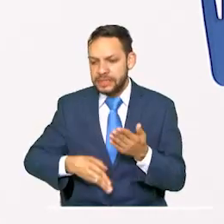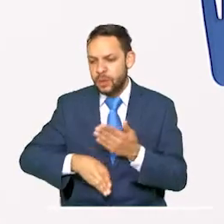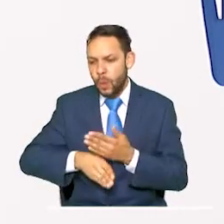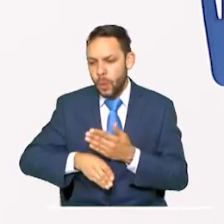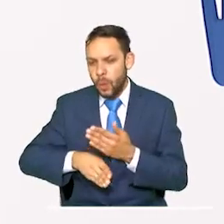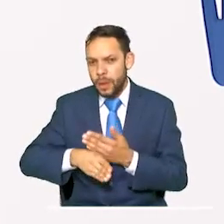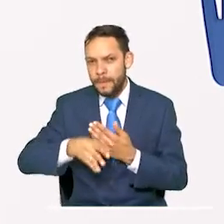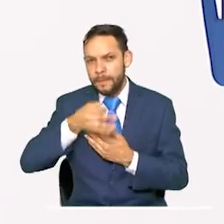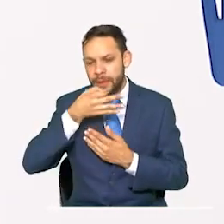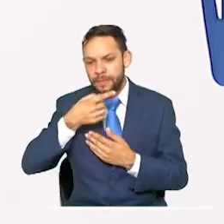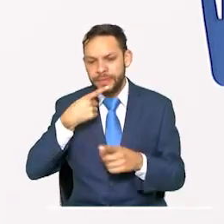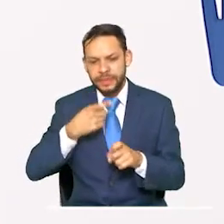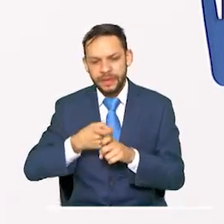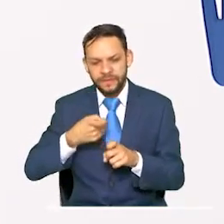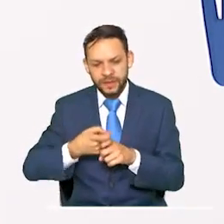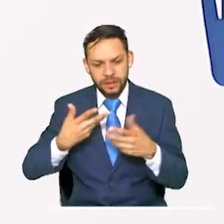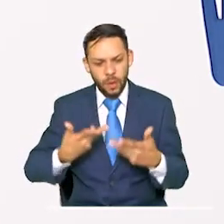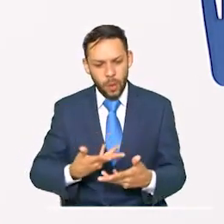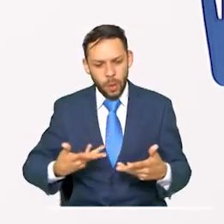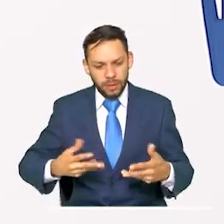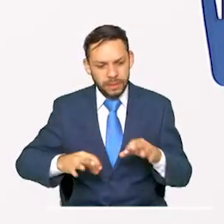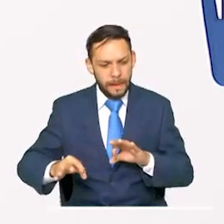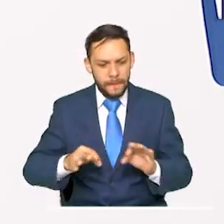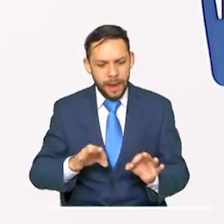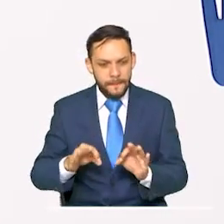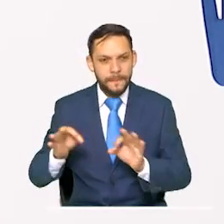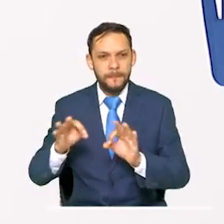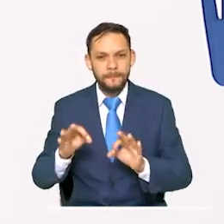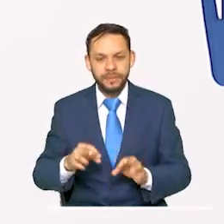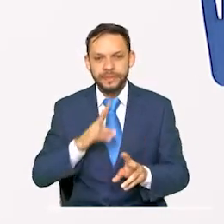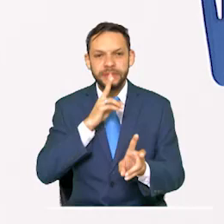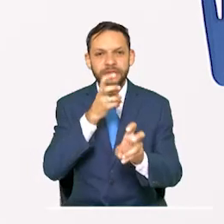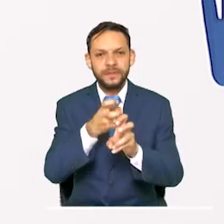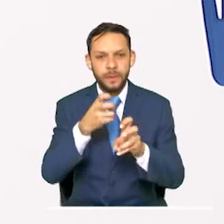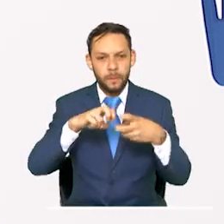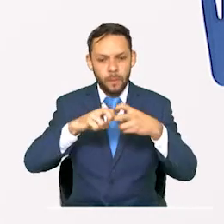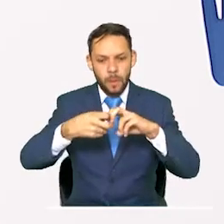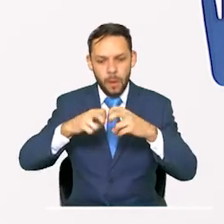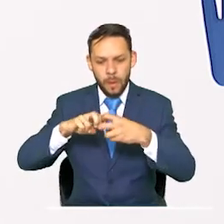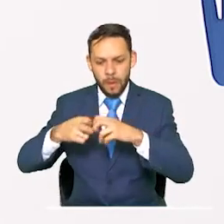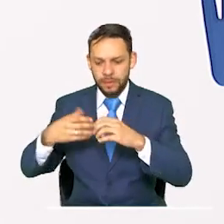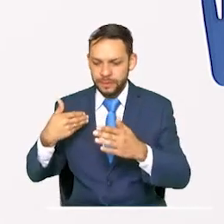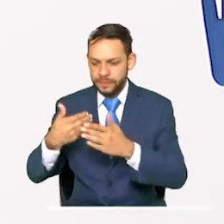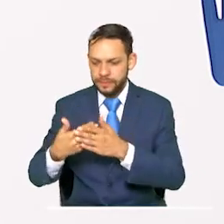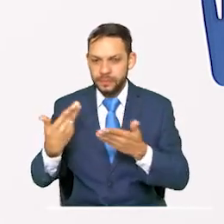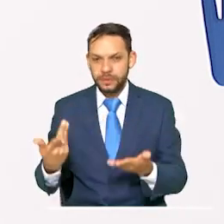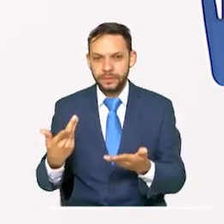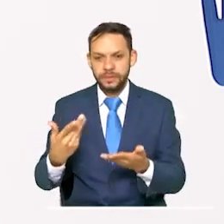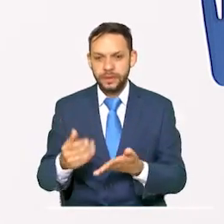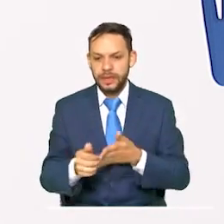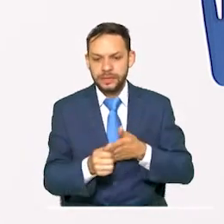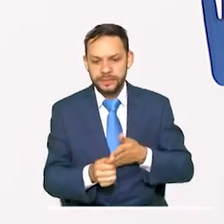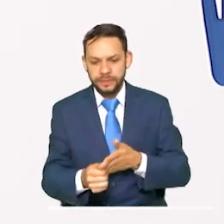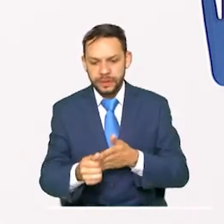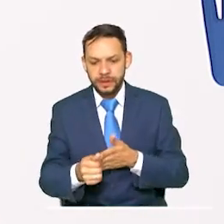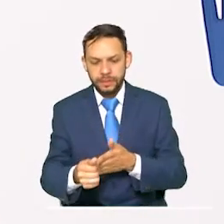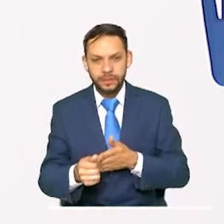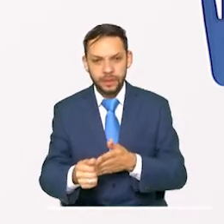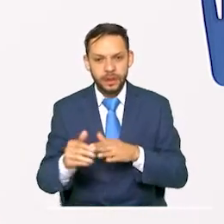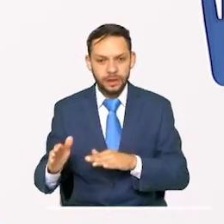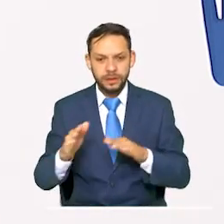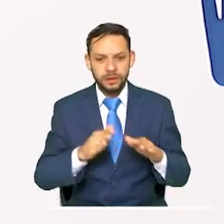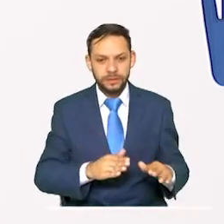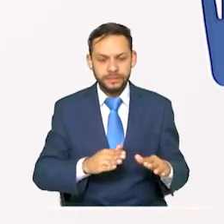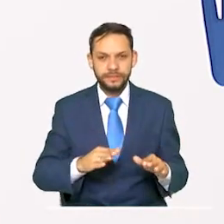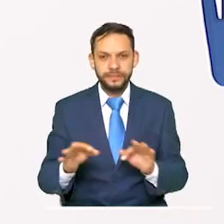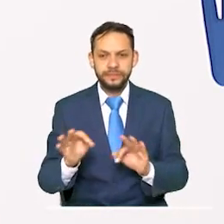mío no tenía tratamiento, que me acostumbrara a vivir con lo que tenía. Y esto nos ha llevado a muchos médicos a tener